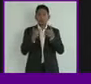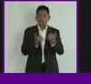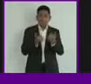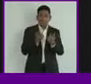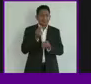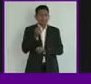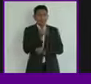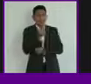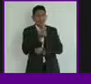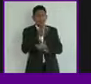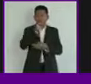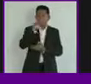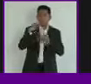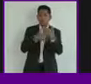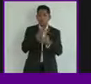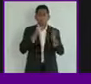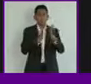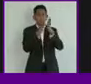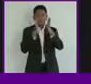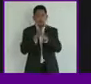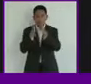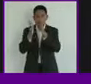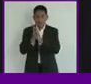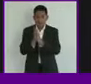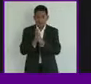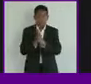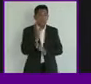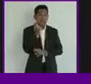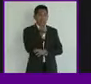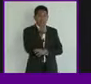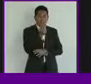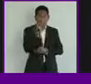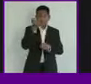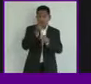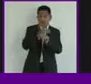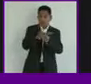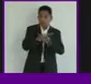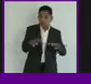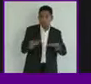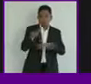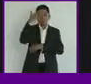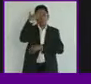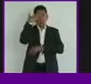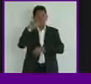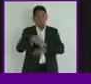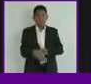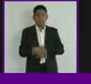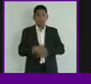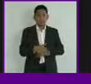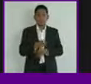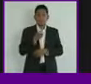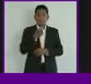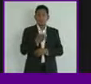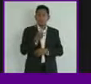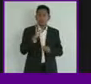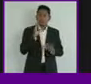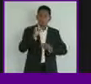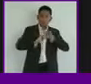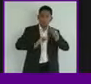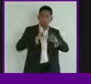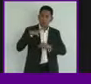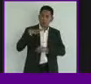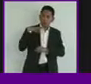La participación activa e informada ha consolidado las instituciones con compromiso, disciplina, y más allá de la